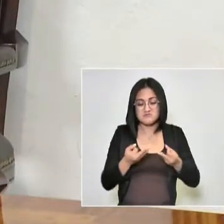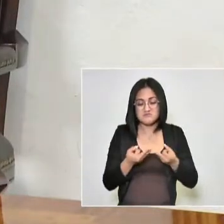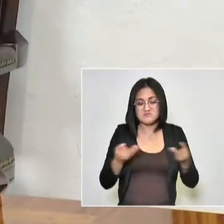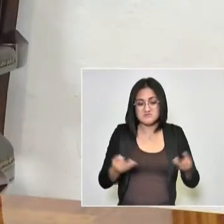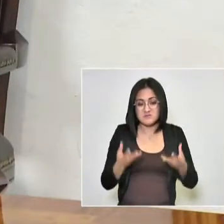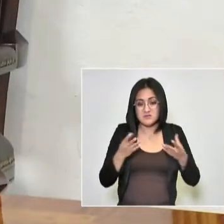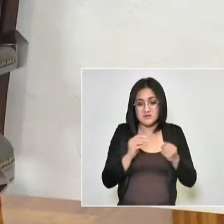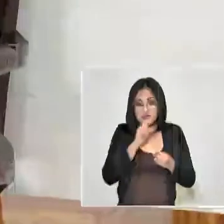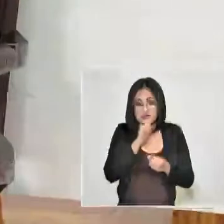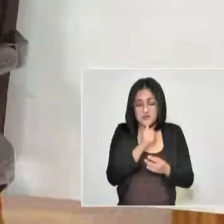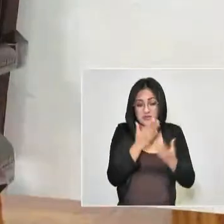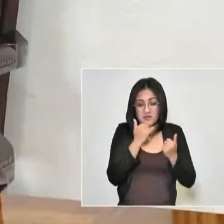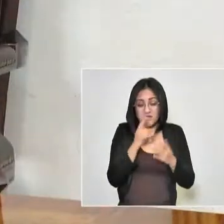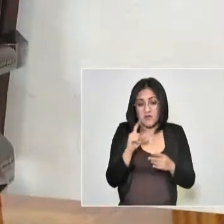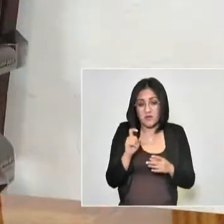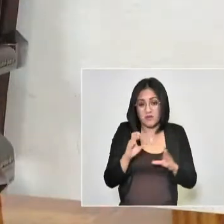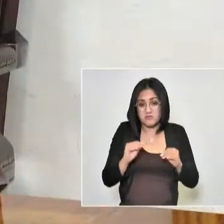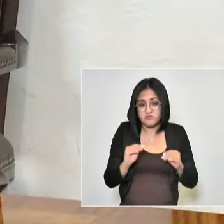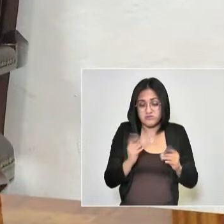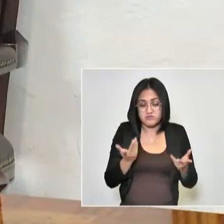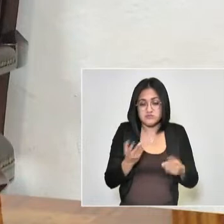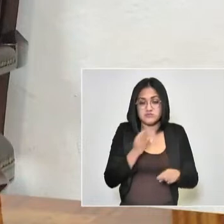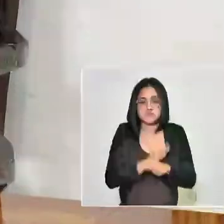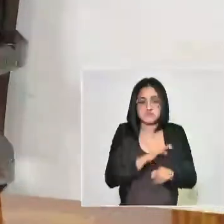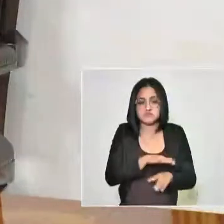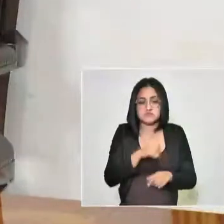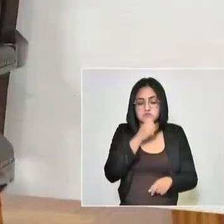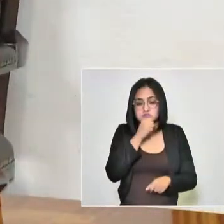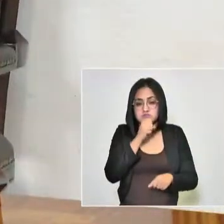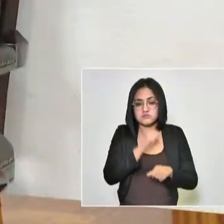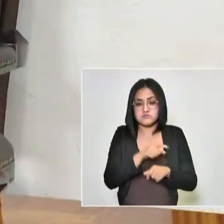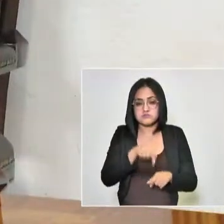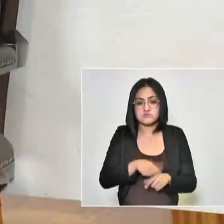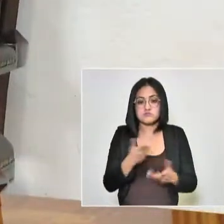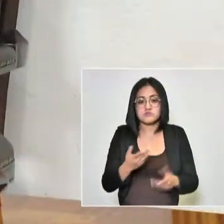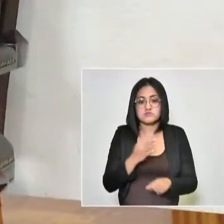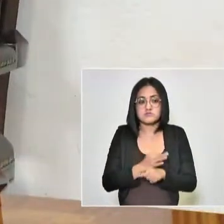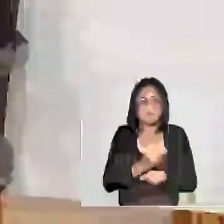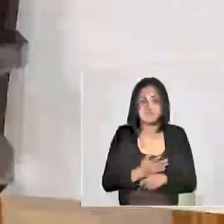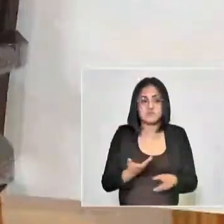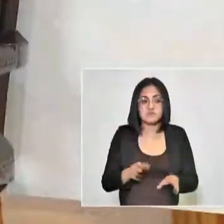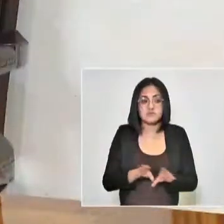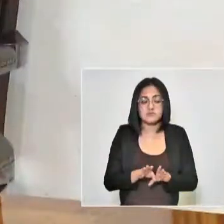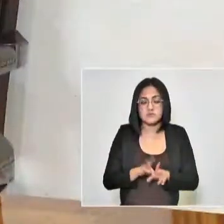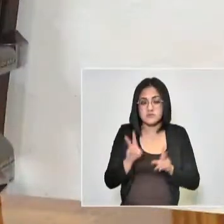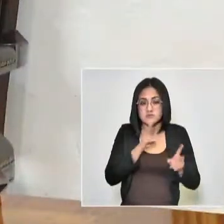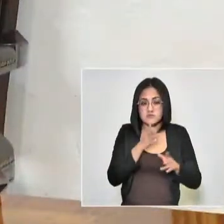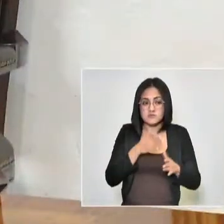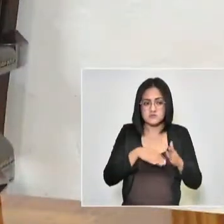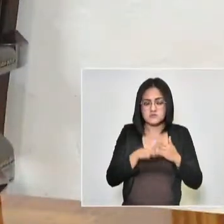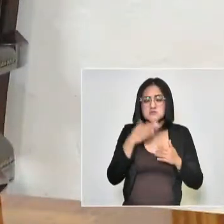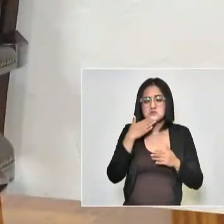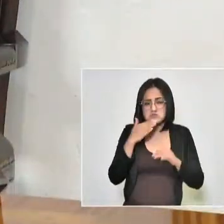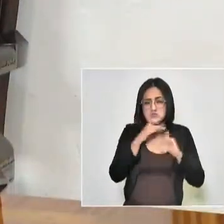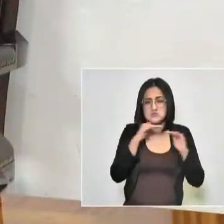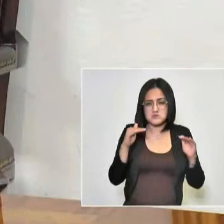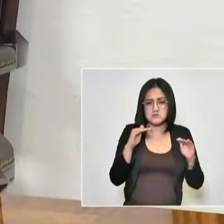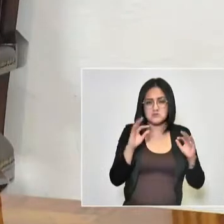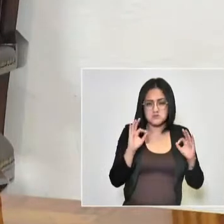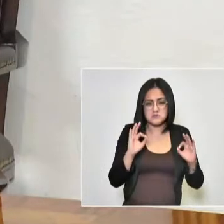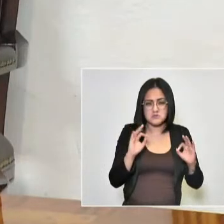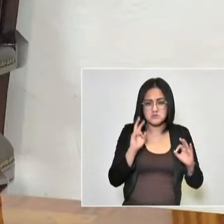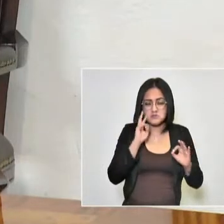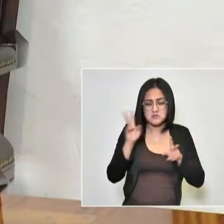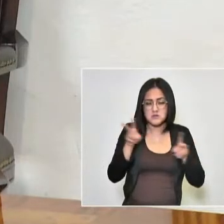Toda esta información se va a subir al portal. Y también la calidad del aire, hoy amanecimos con calidad del aire de buena a moderada.